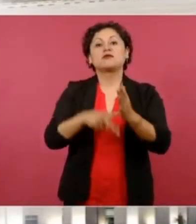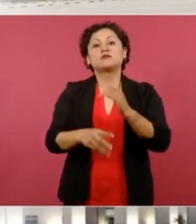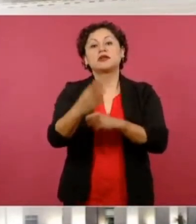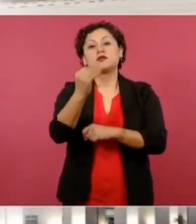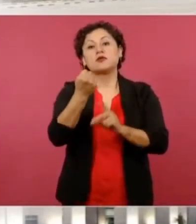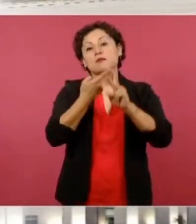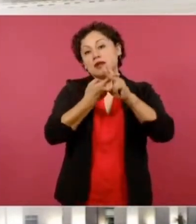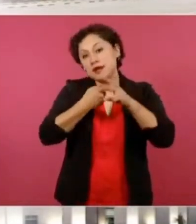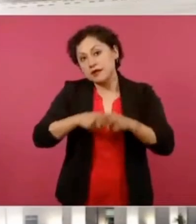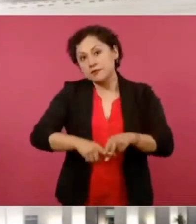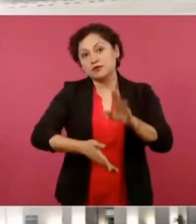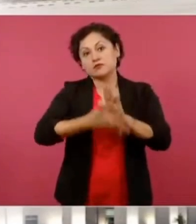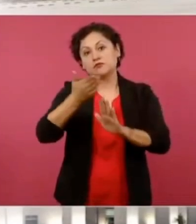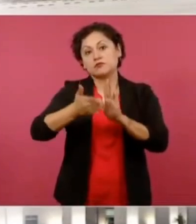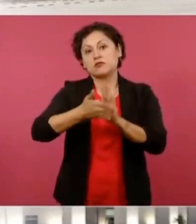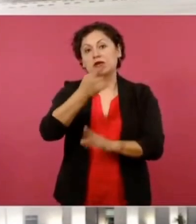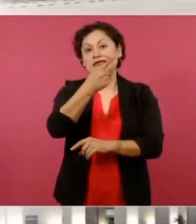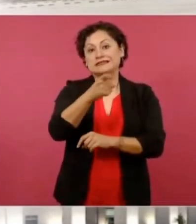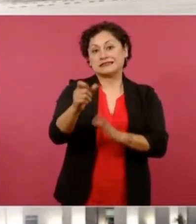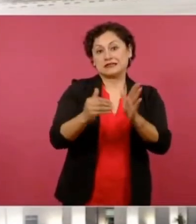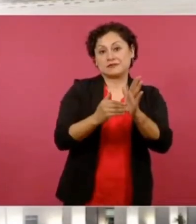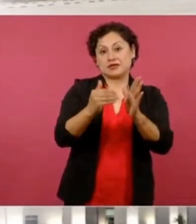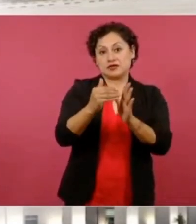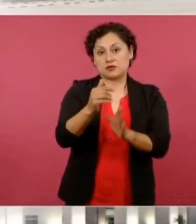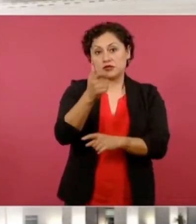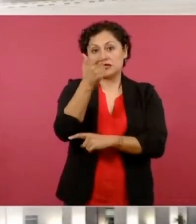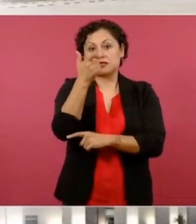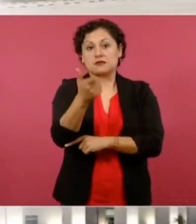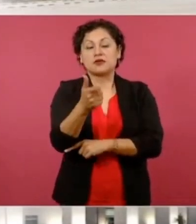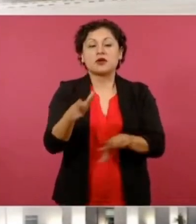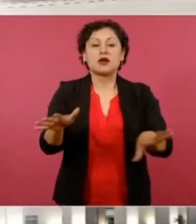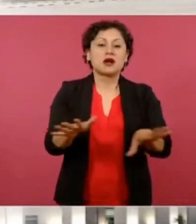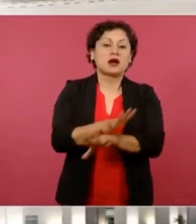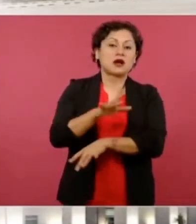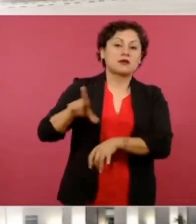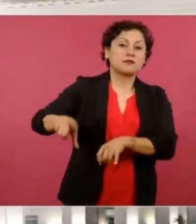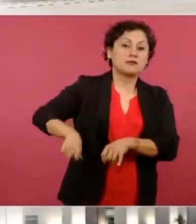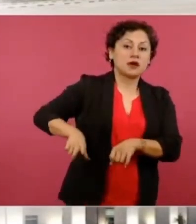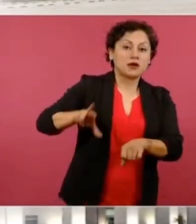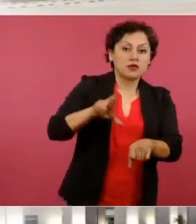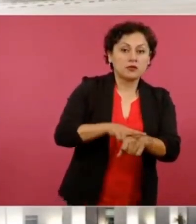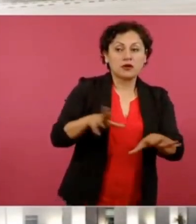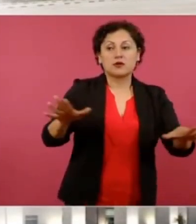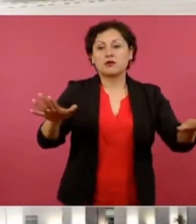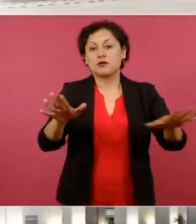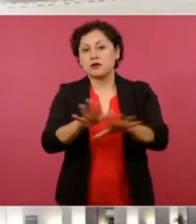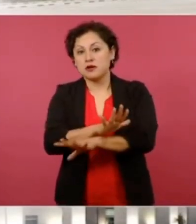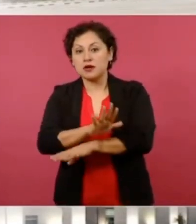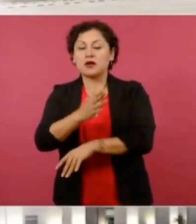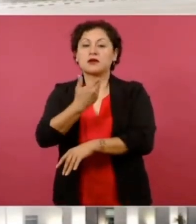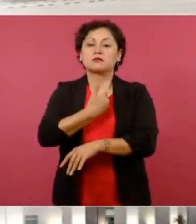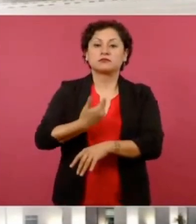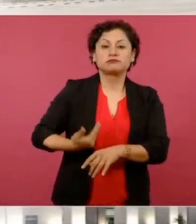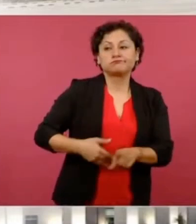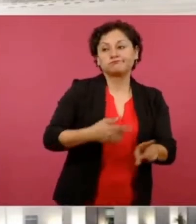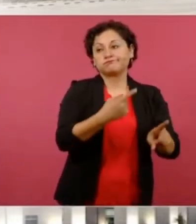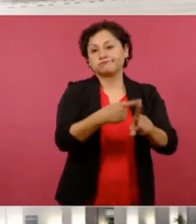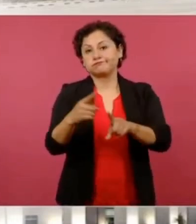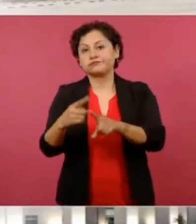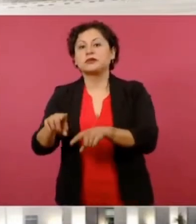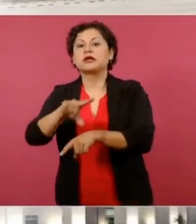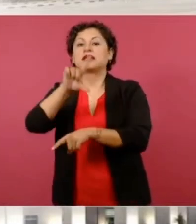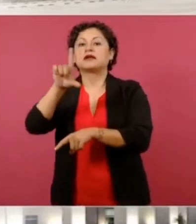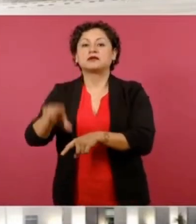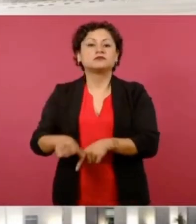con 100 millones de pesos, pasaron varias administraciones sin que se pudiera ser concluido, hubo un proceso también de dación de pago al ISSSTE y